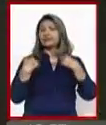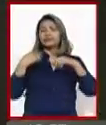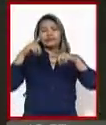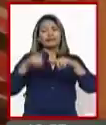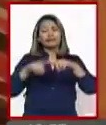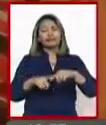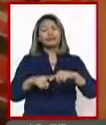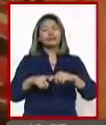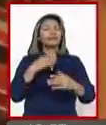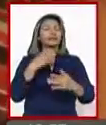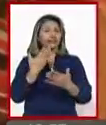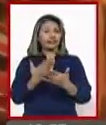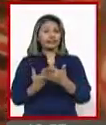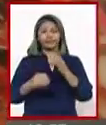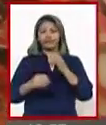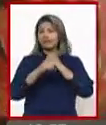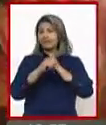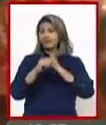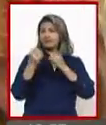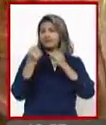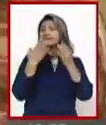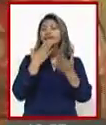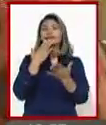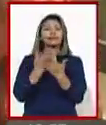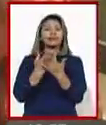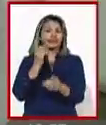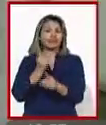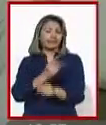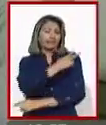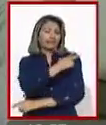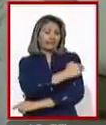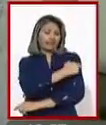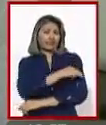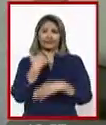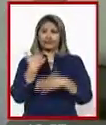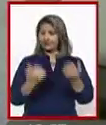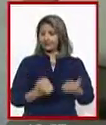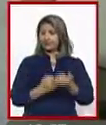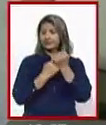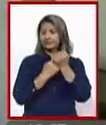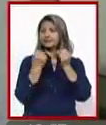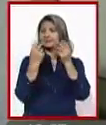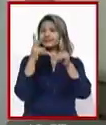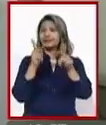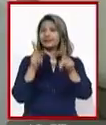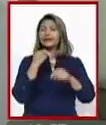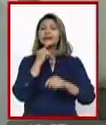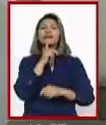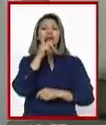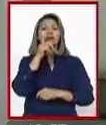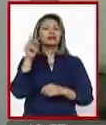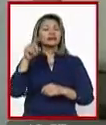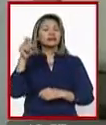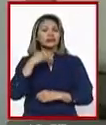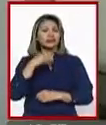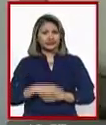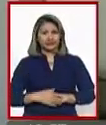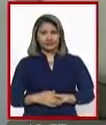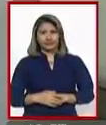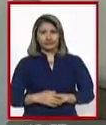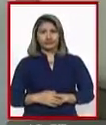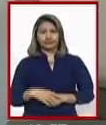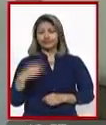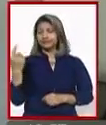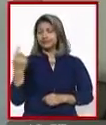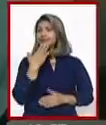de uno, siempre es bueno. Y esta es una campaña muy acertada que ha hecho aquí el hospital, ya que está ayudando a mucha gente que realmente necesita